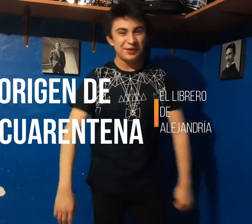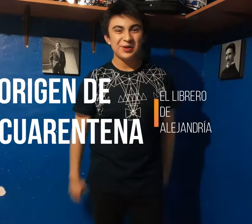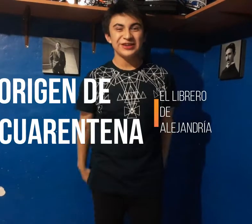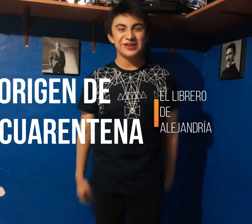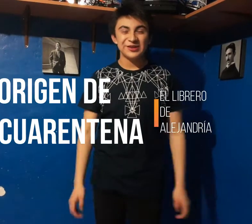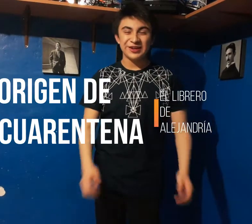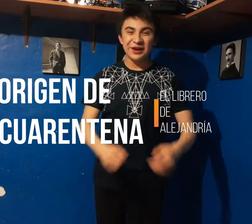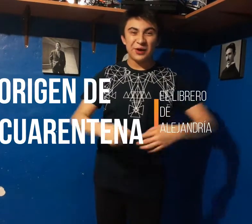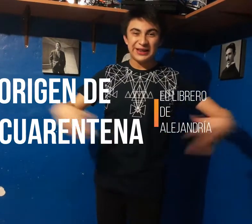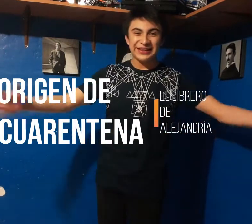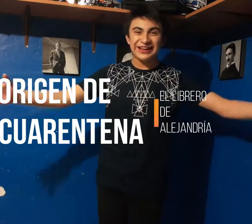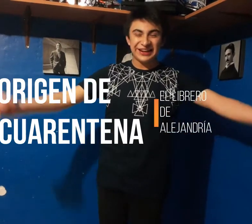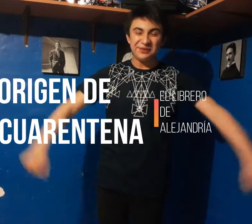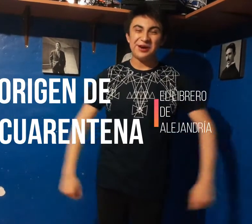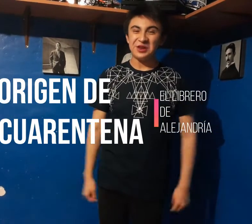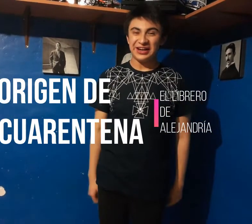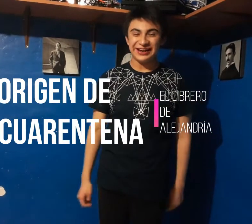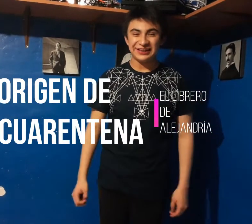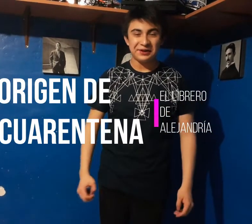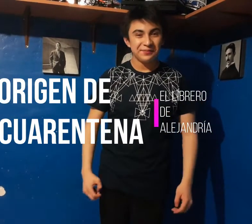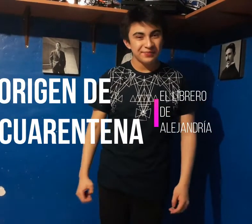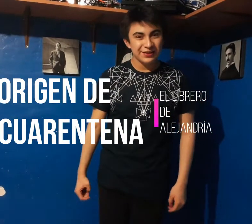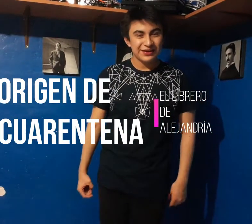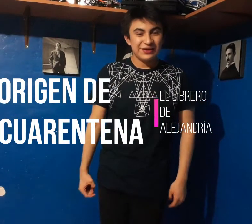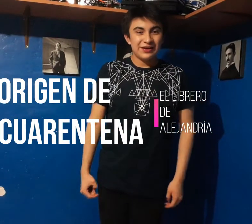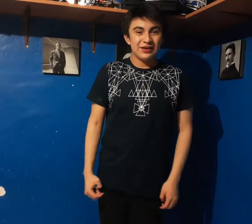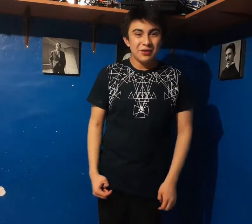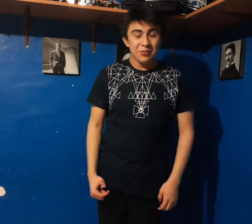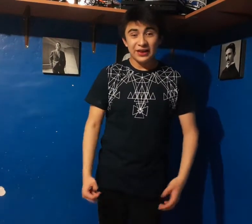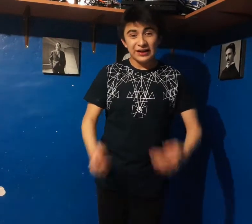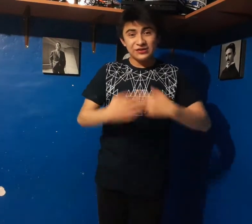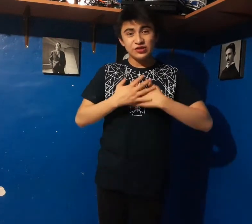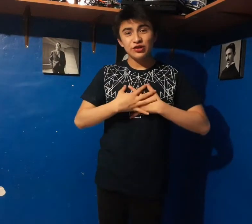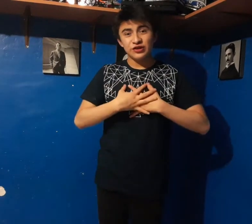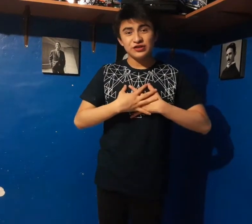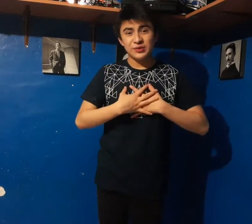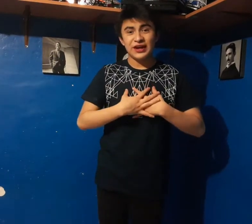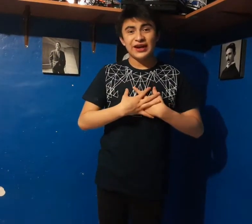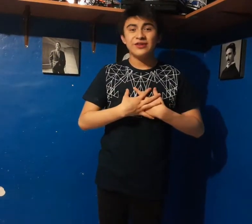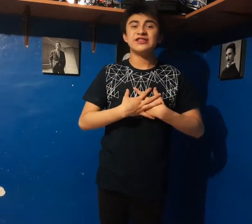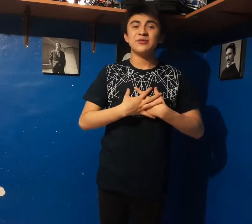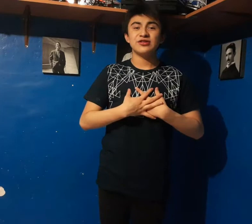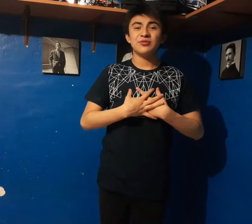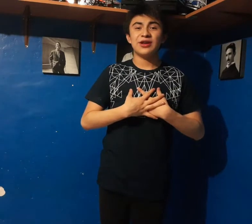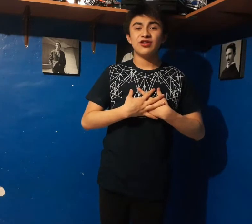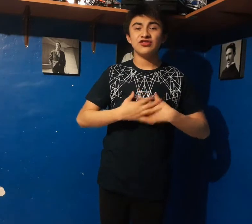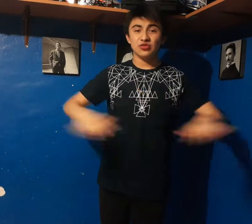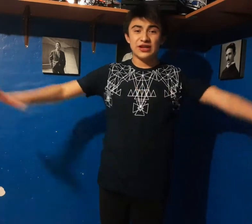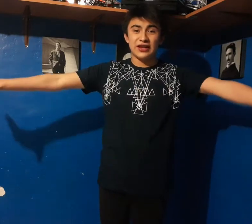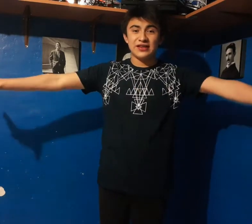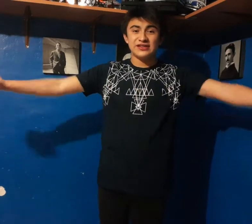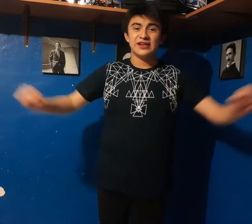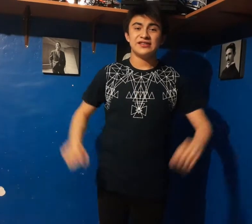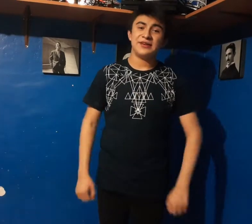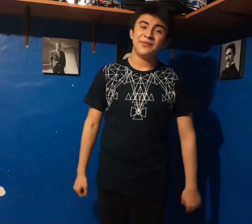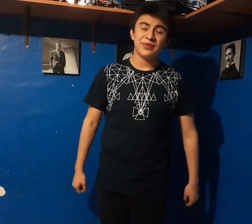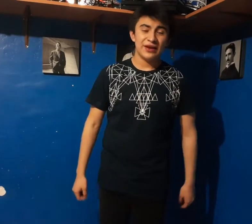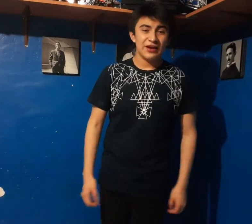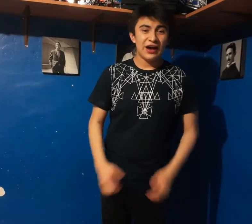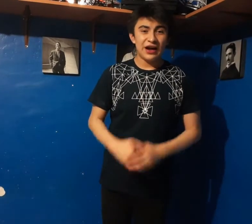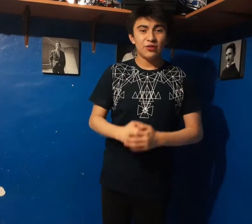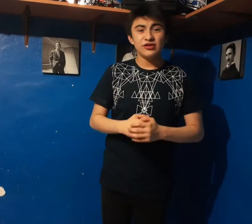Hola, bienvenidos todos a otra cuarentena en el librero de Alejandría. Mientras nosotros los mexicanos estamos tomando su sana